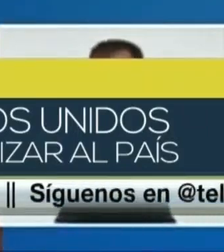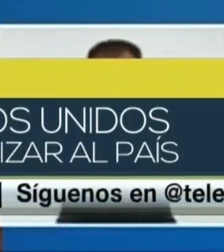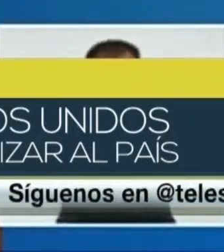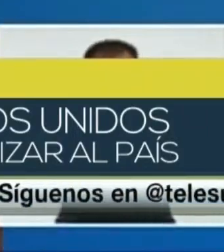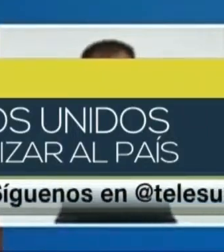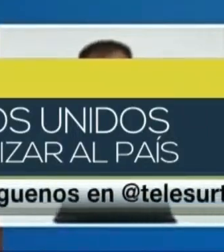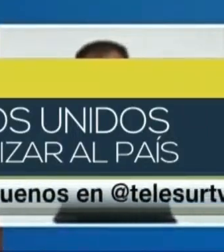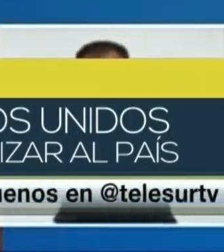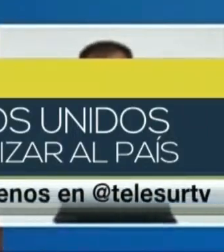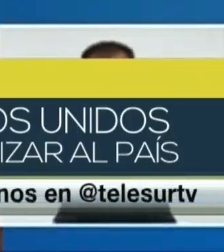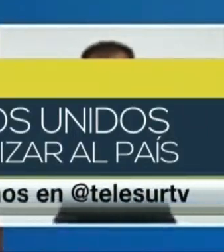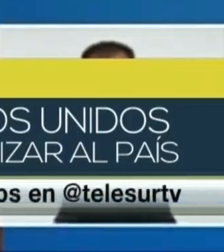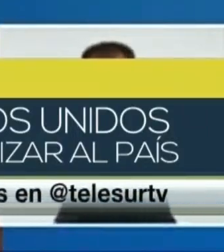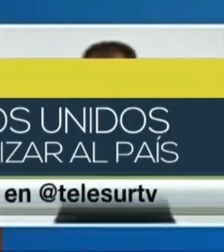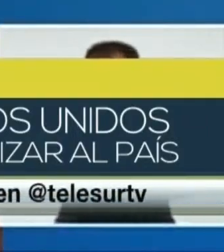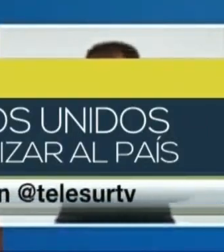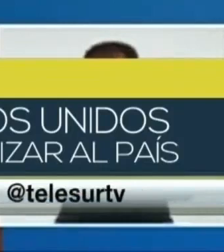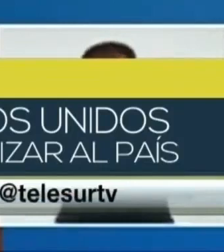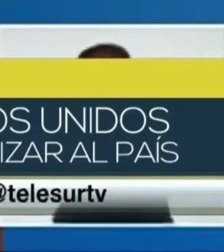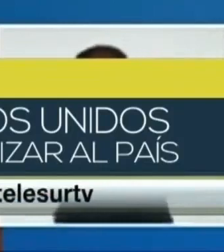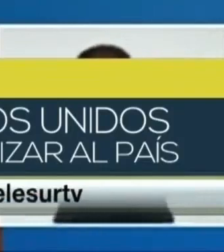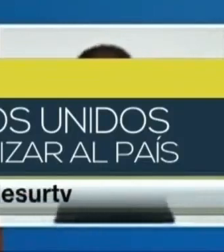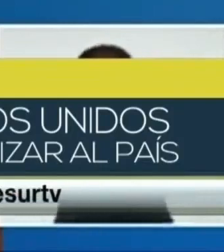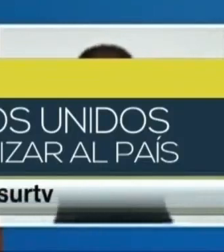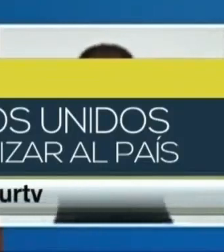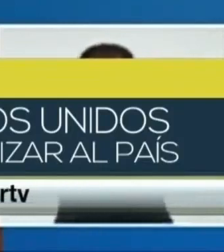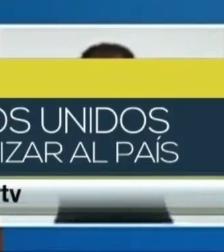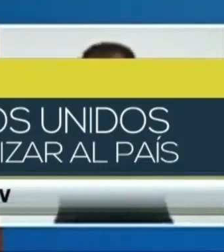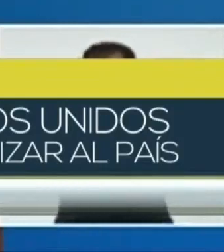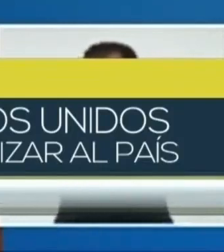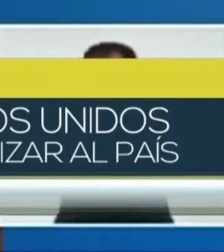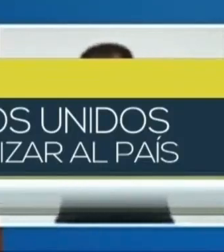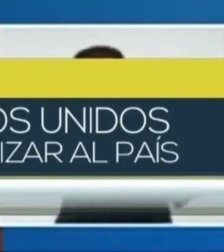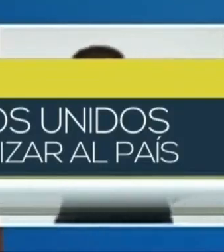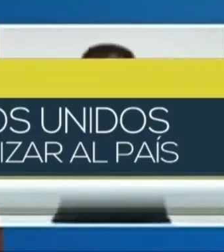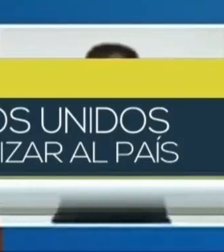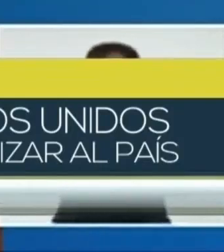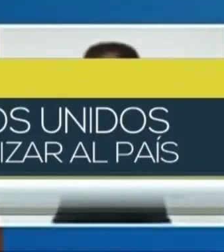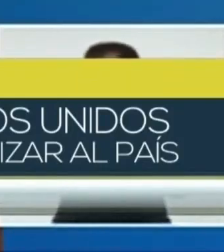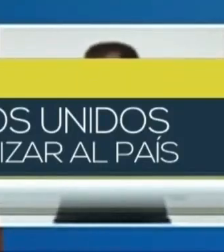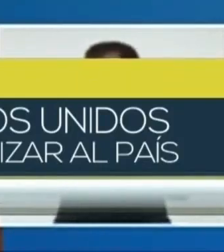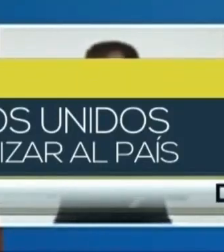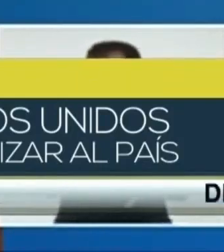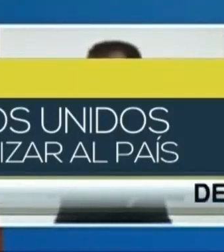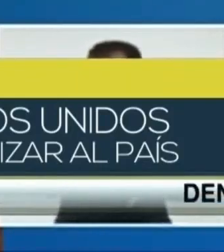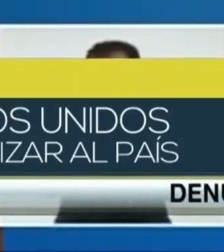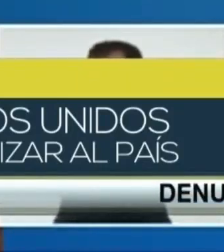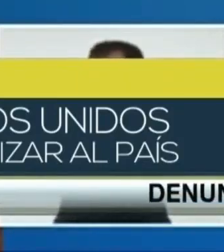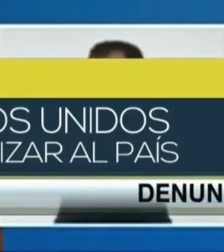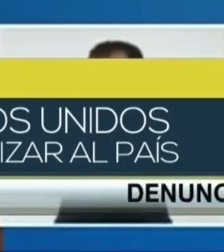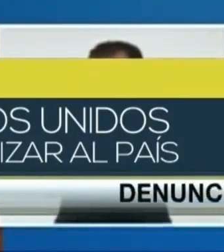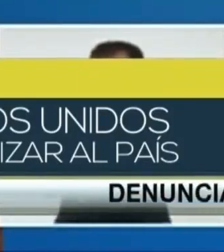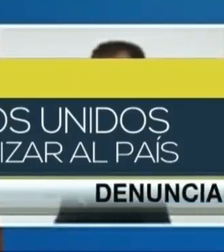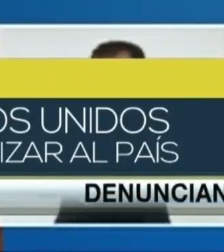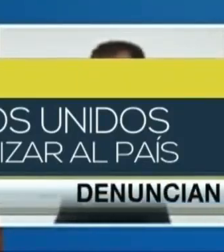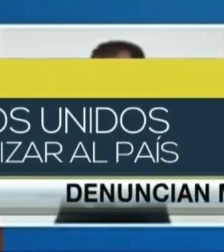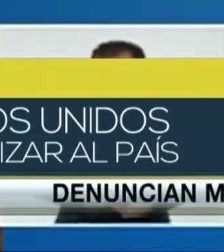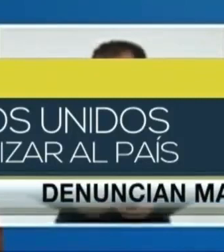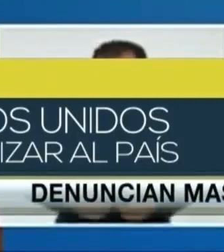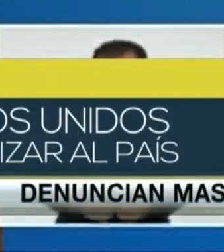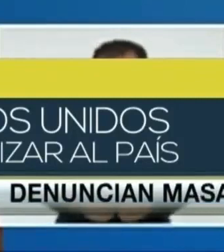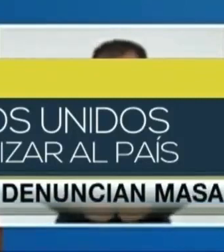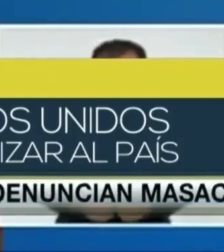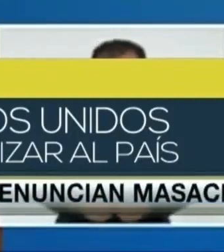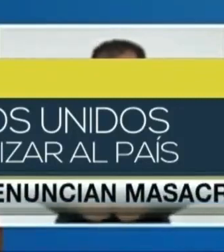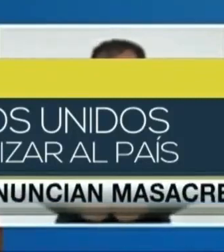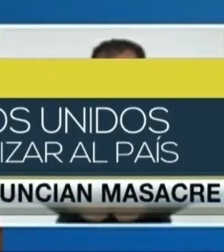pequeña isla de no ser intervenida y sojuzgada por la superpotencia, atañe